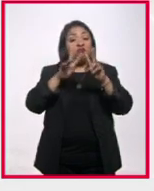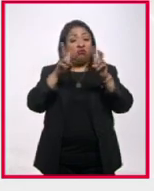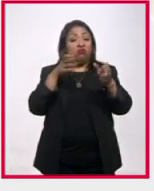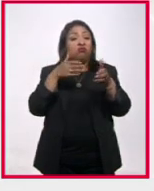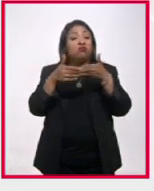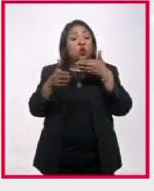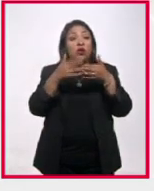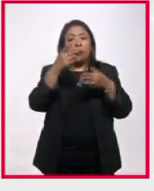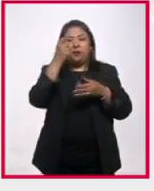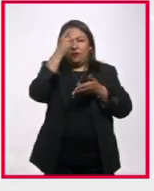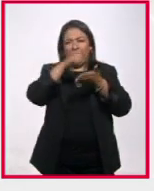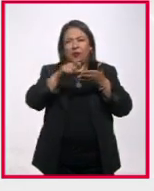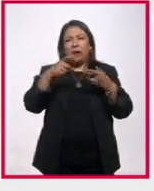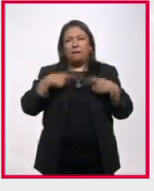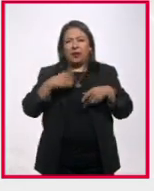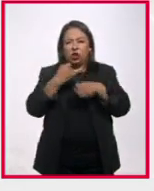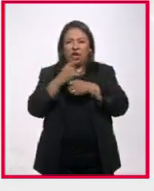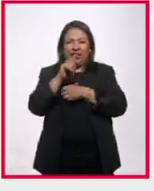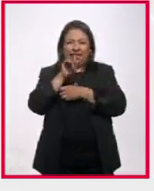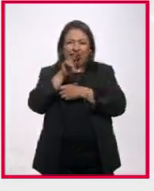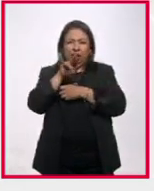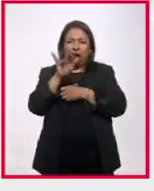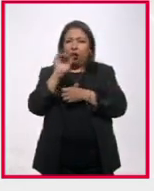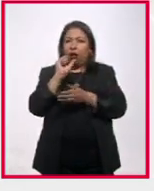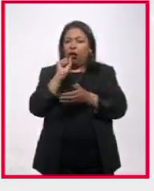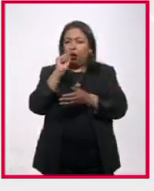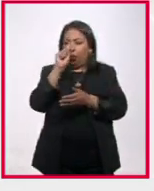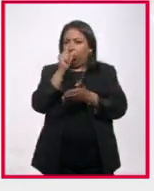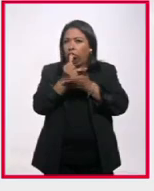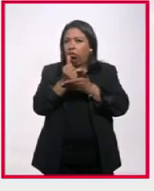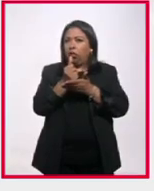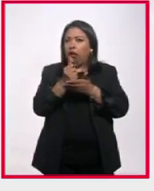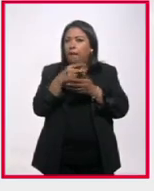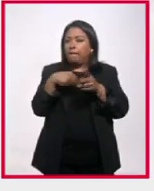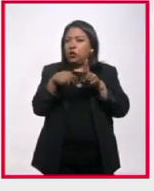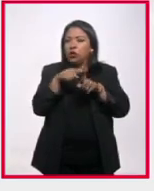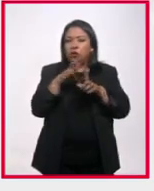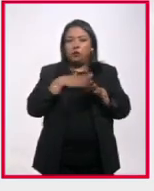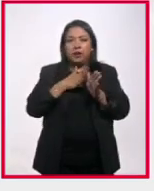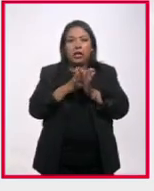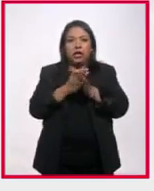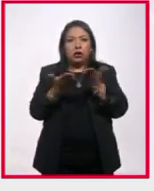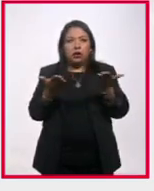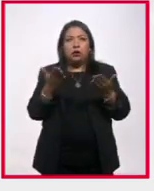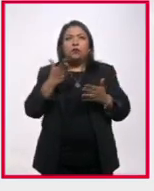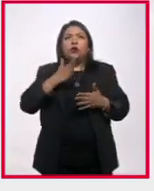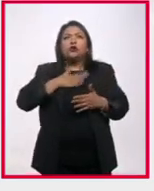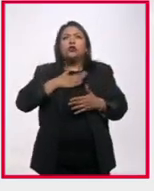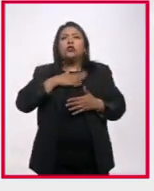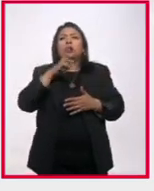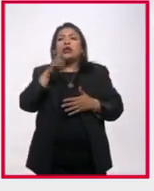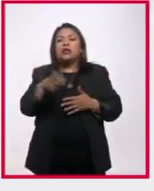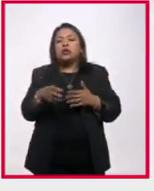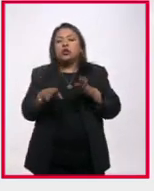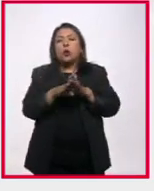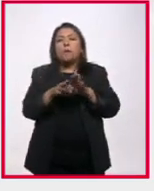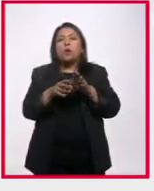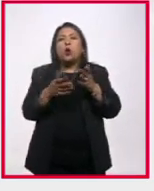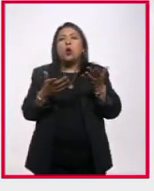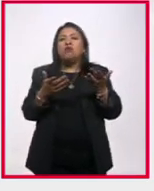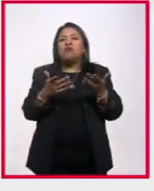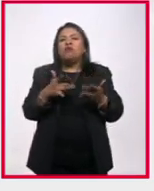autor, personajes como Teresa han marcado su literatura. Lo que somos nosotros somos materia, el ser humano es materia de